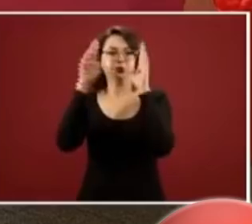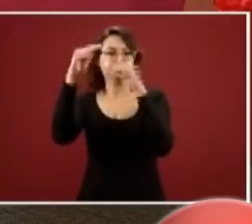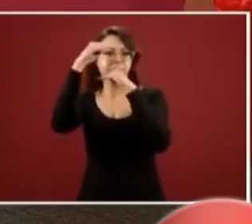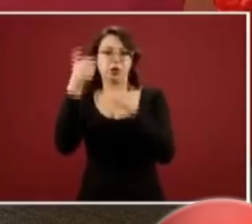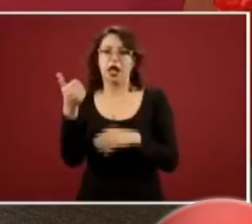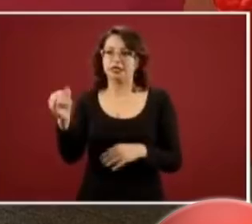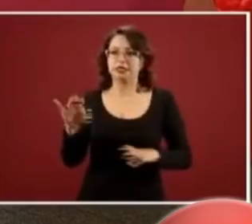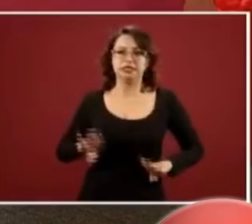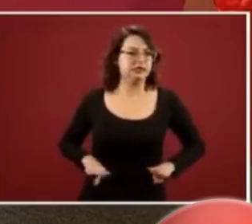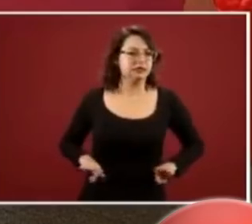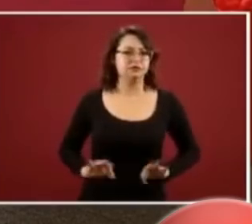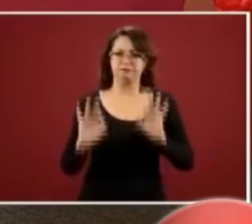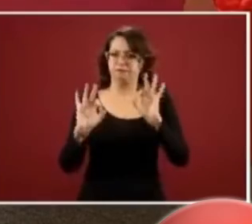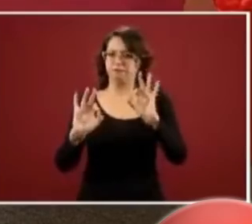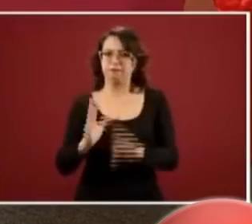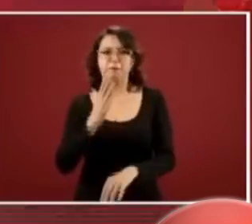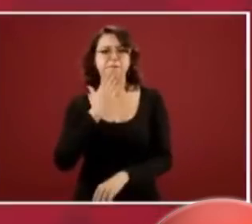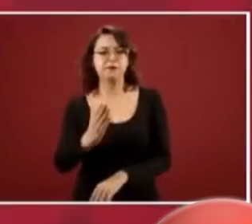pero